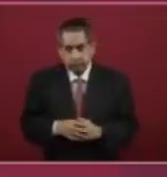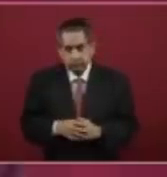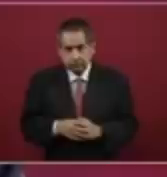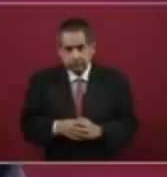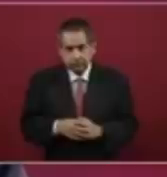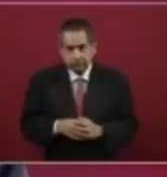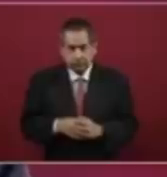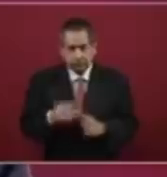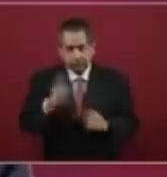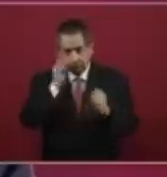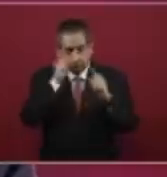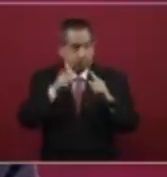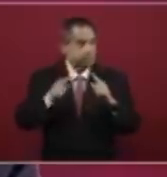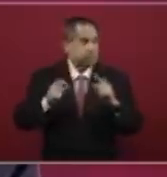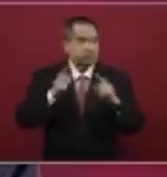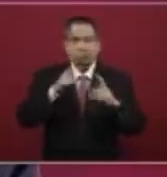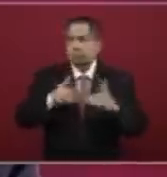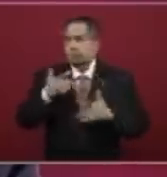despertó